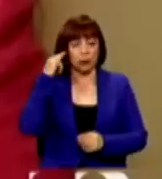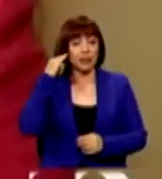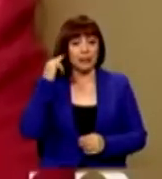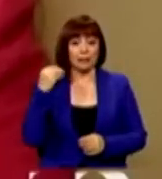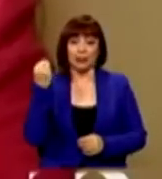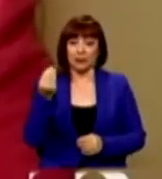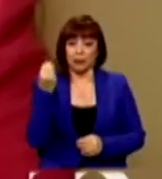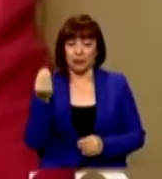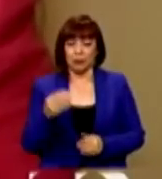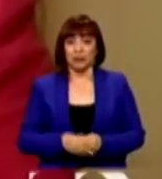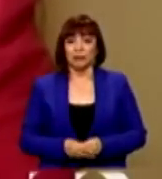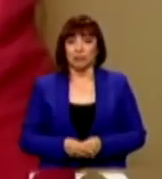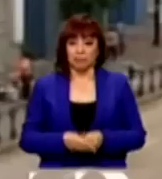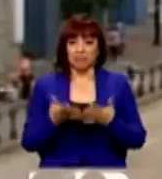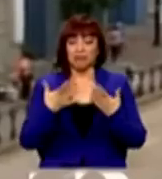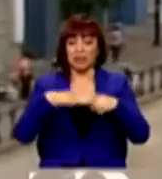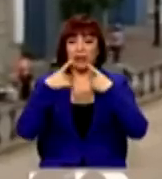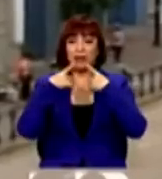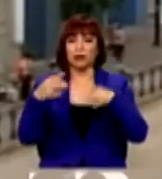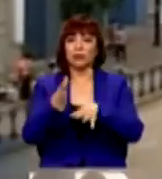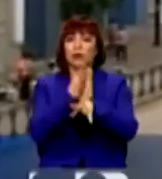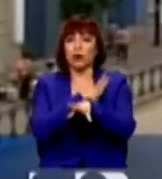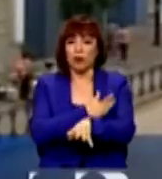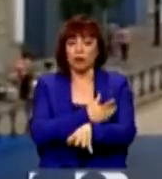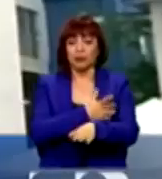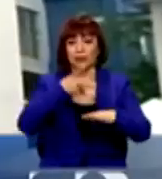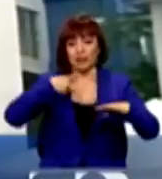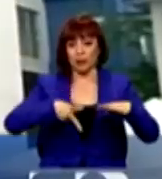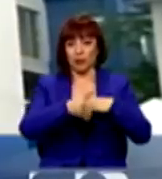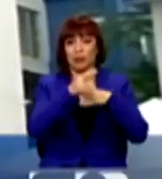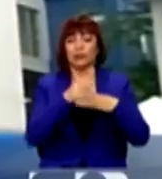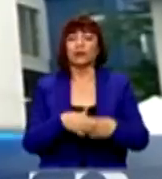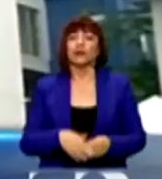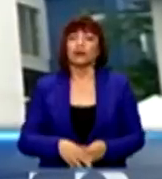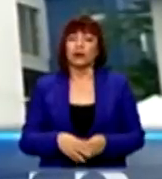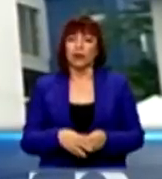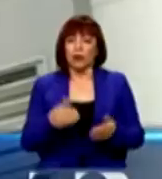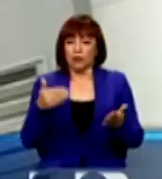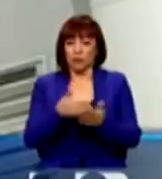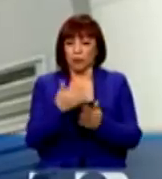Estas declaraciones las efectuó en el marco de la inauguración de la remodelada Unidad de